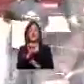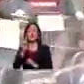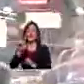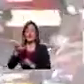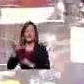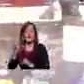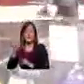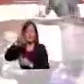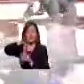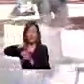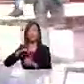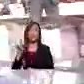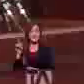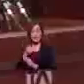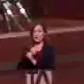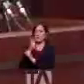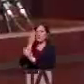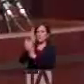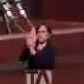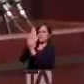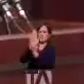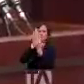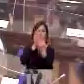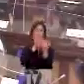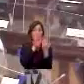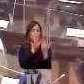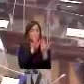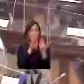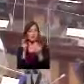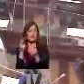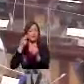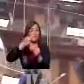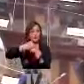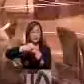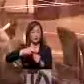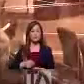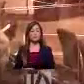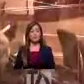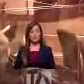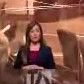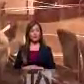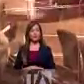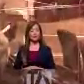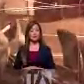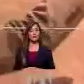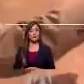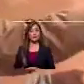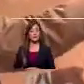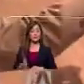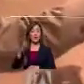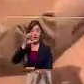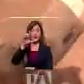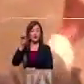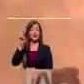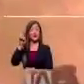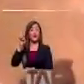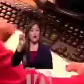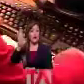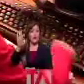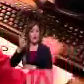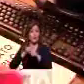Pablo Celi se defendió, mirando de frente a los legisladores que sí acudieron al Salón Nela Martínez. Antes que él, Juan Cristóbal Lloret y Viviana